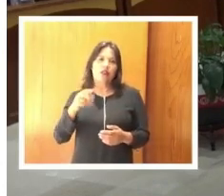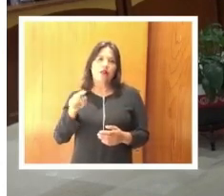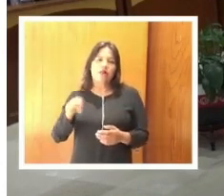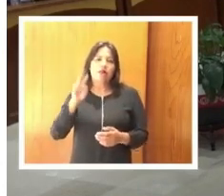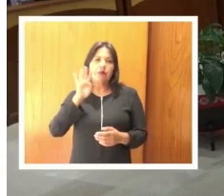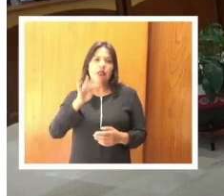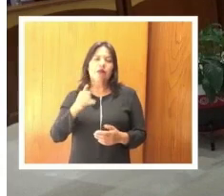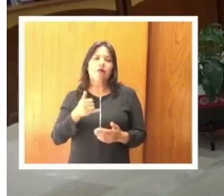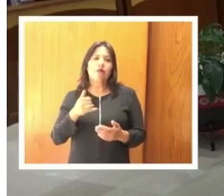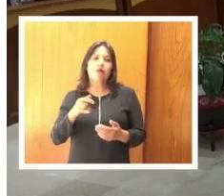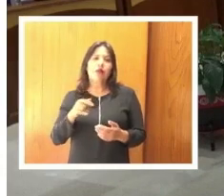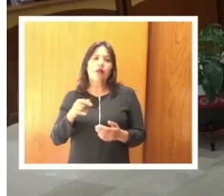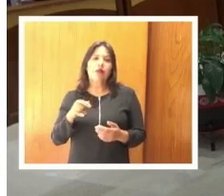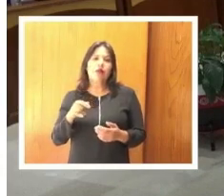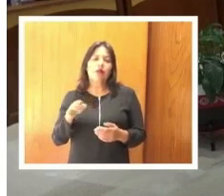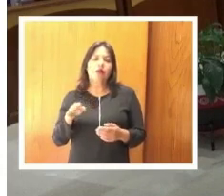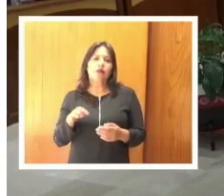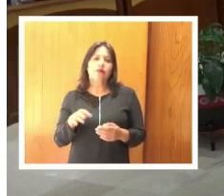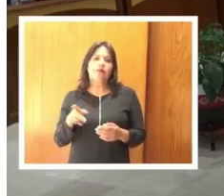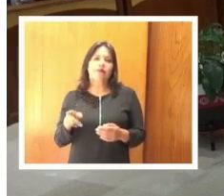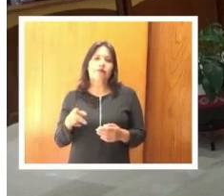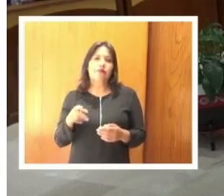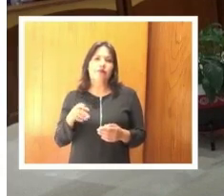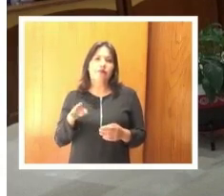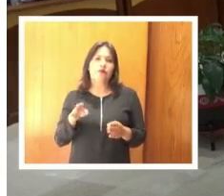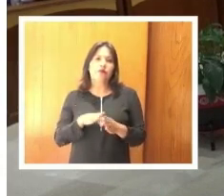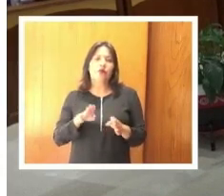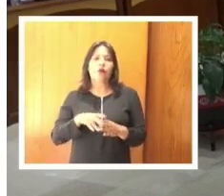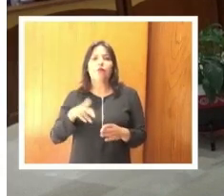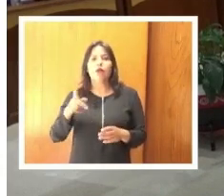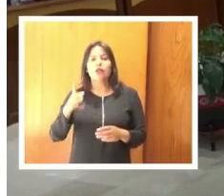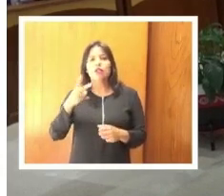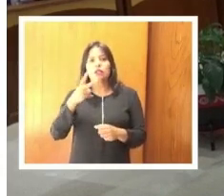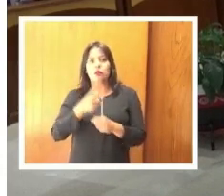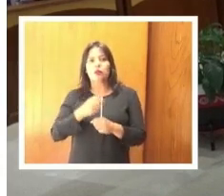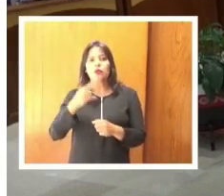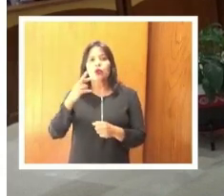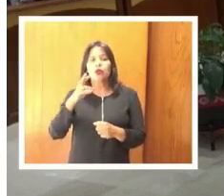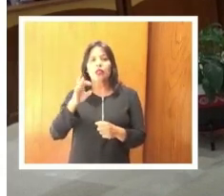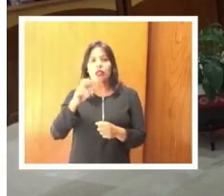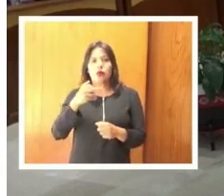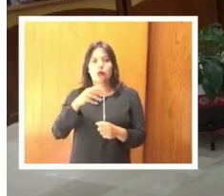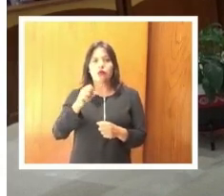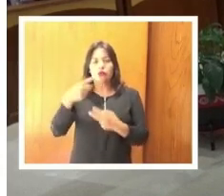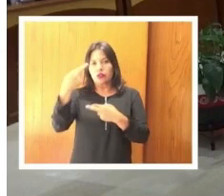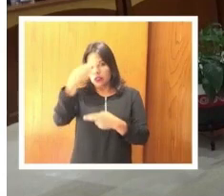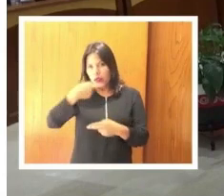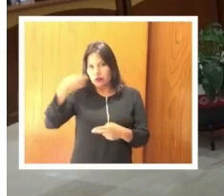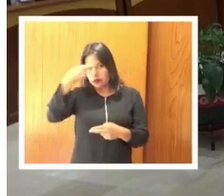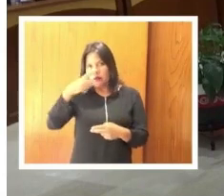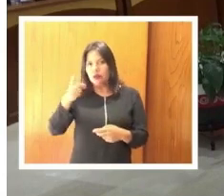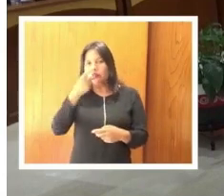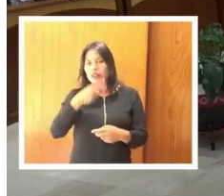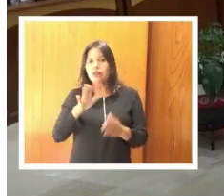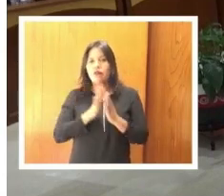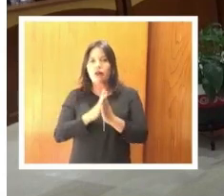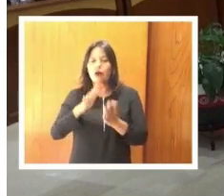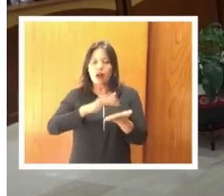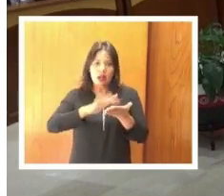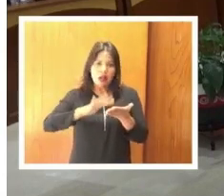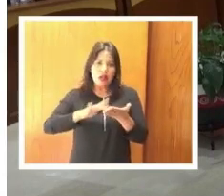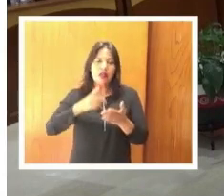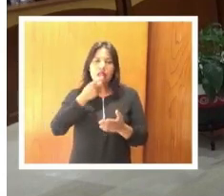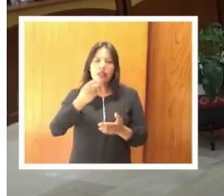de resolución derivados de la interposición de segundos recursos de revisión. Le pido, secretario, que omita su lectura y tome la